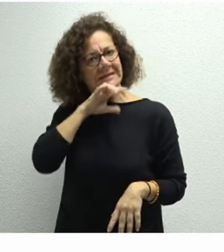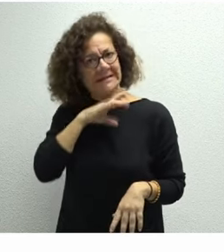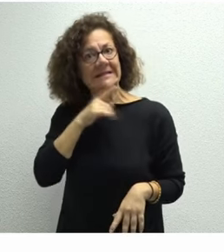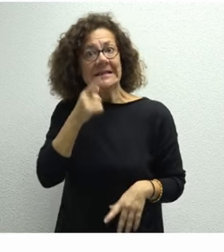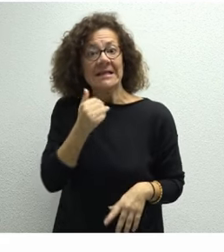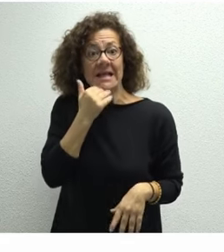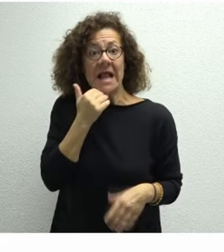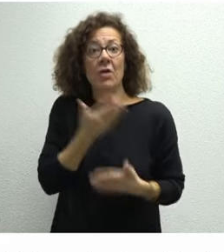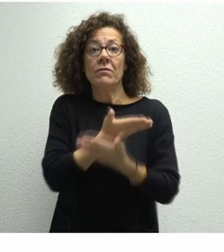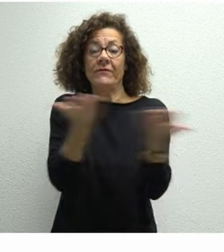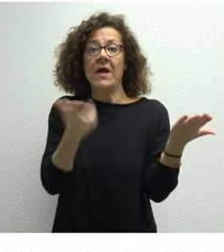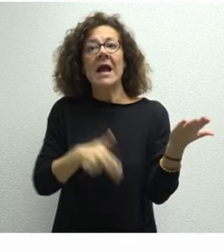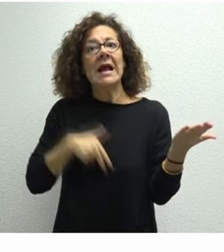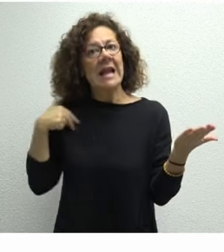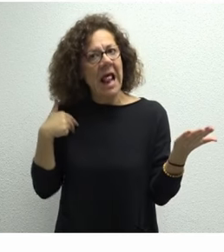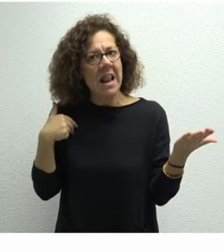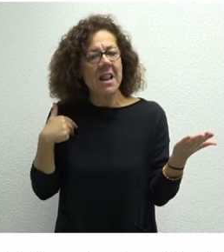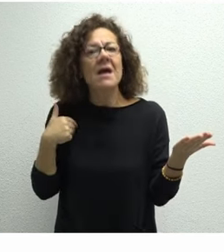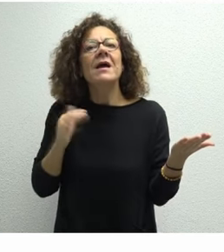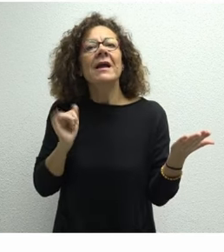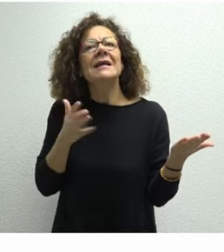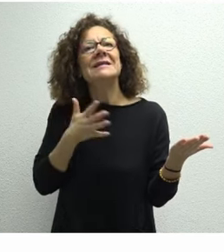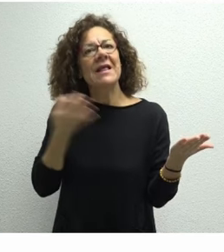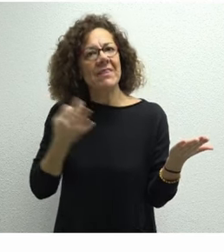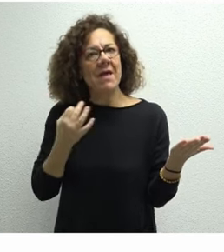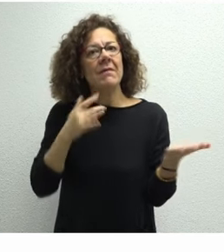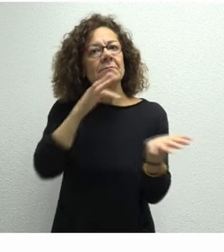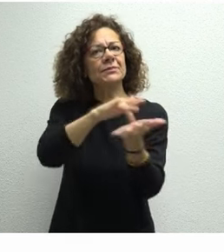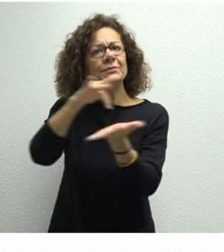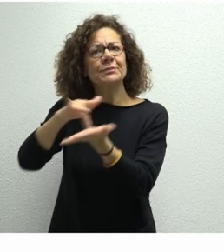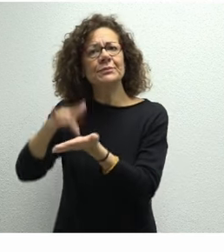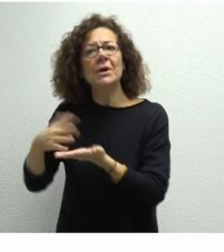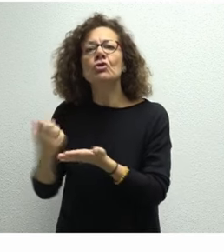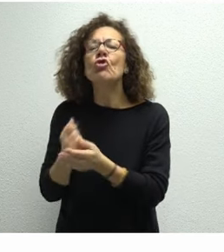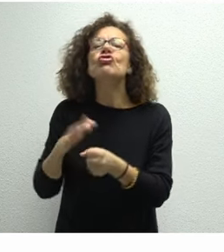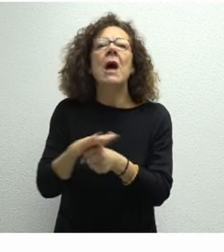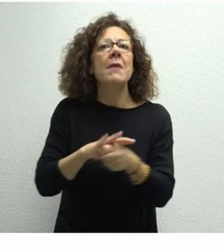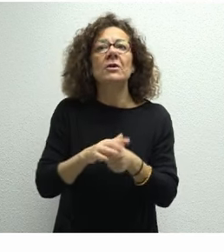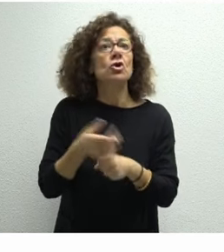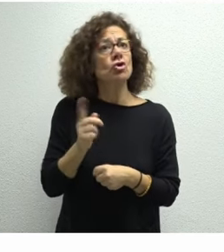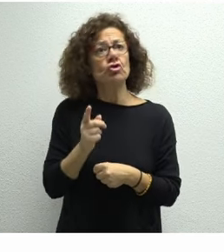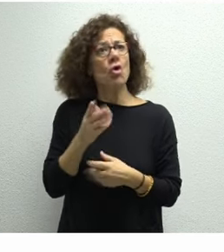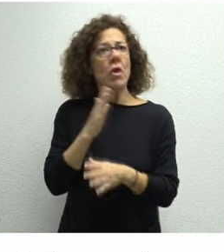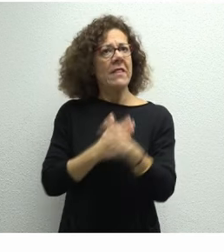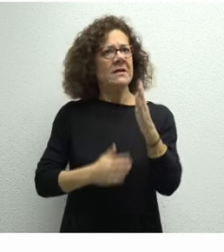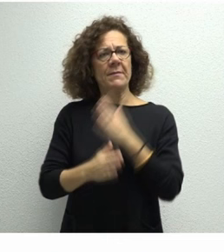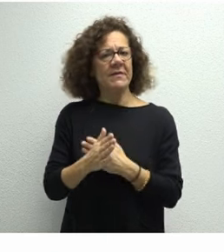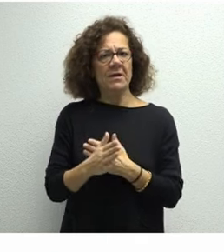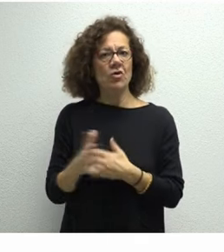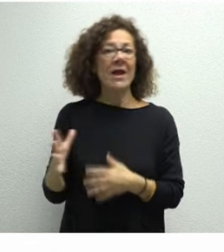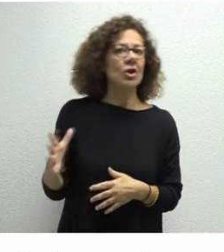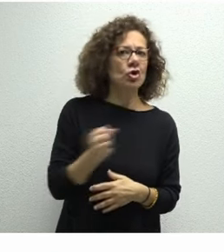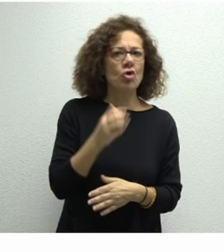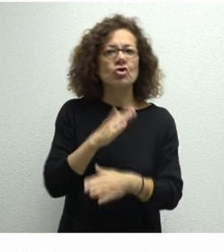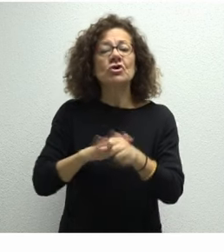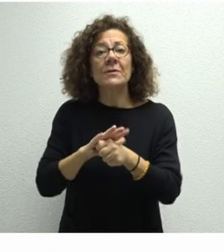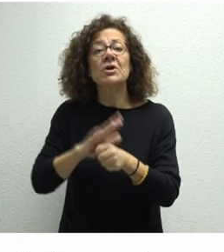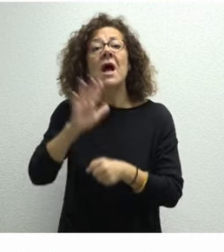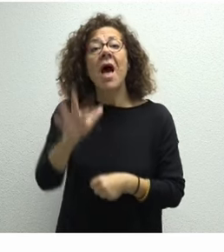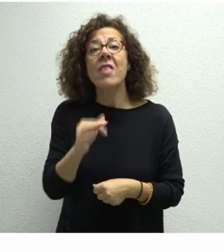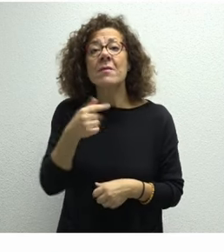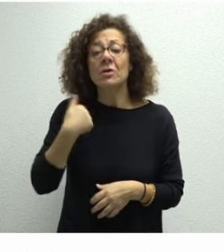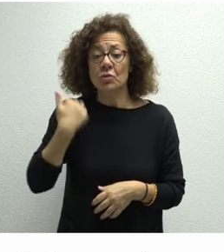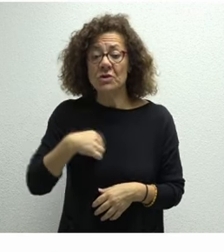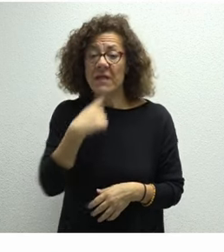algo general que se generaliza no y que se tiene que dar en todos los ámbitos no solo en el en el de la discapacidad y además como decía antes